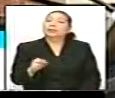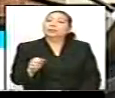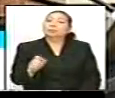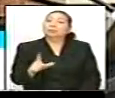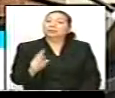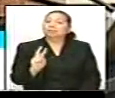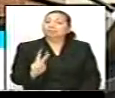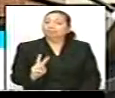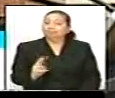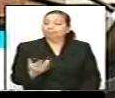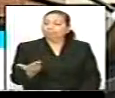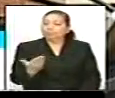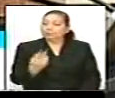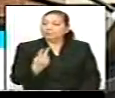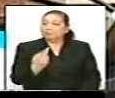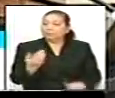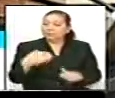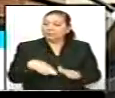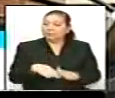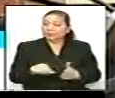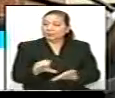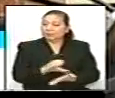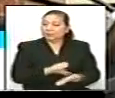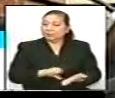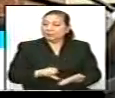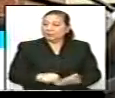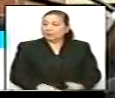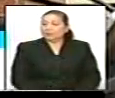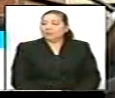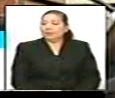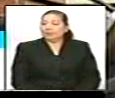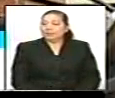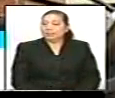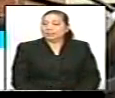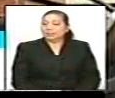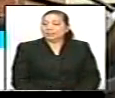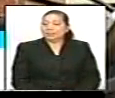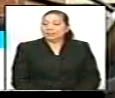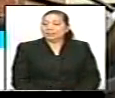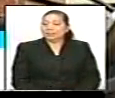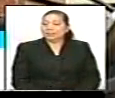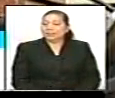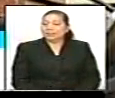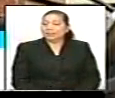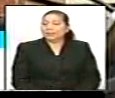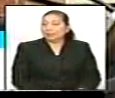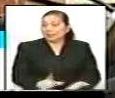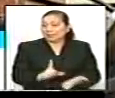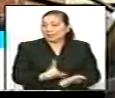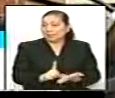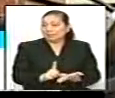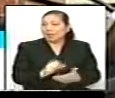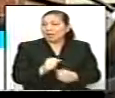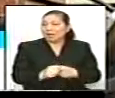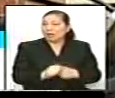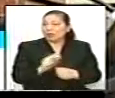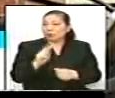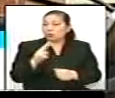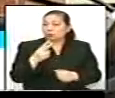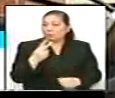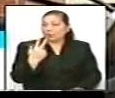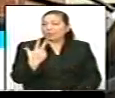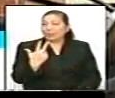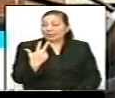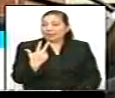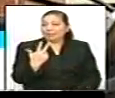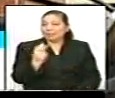esa mirada de integración de parque. La Municipalidad Metropolitana de Lima, en el año 2003,